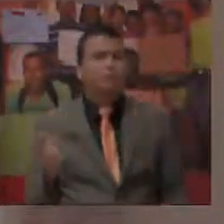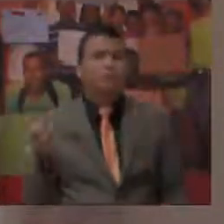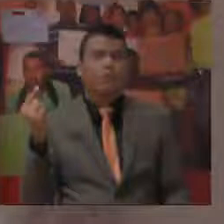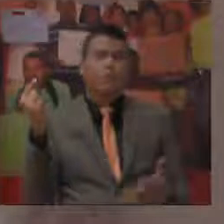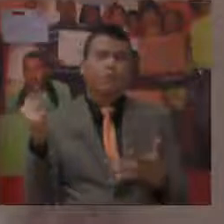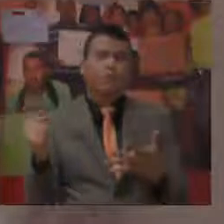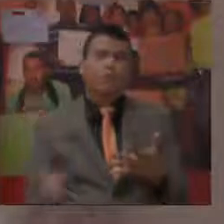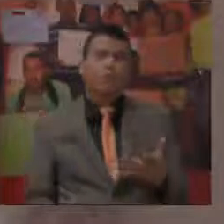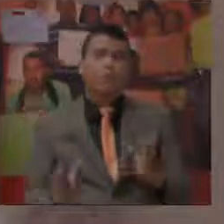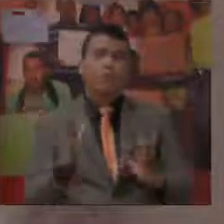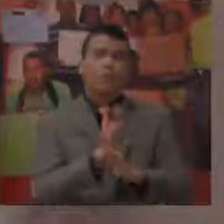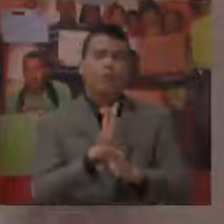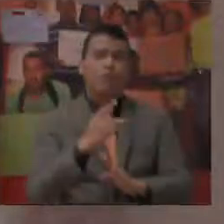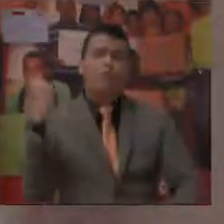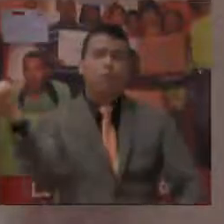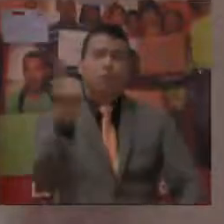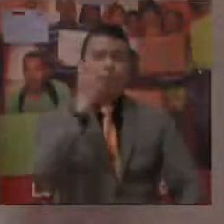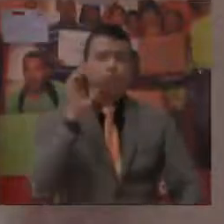existen unas problemáticas